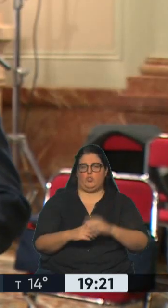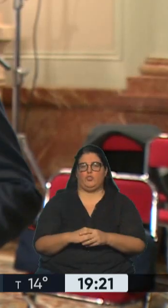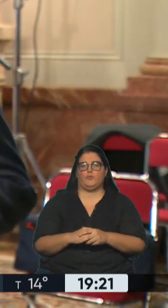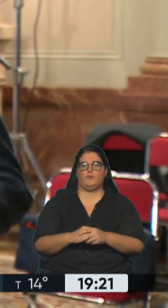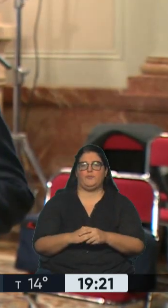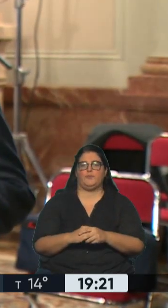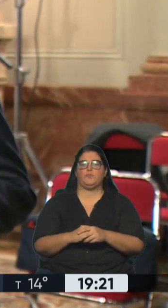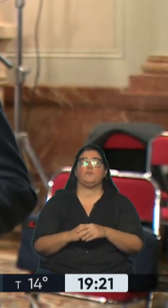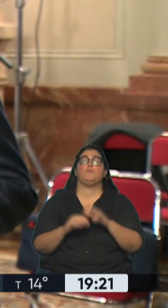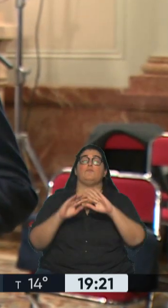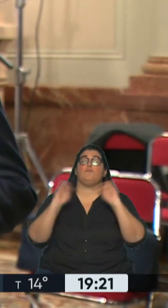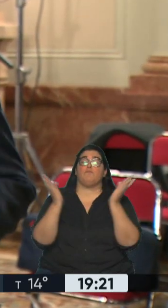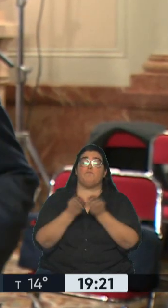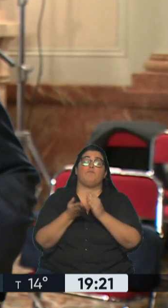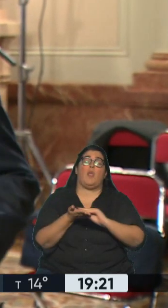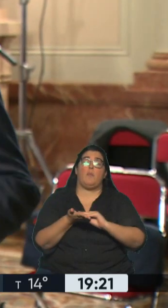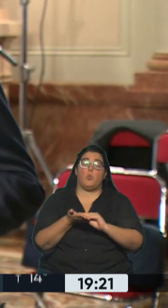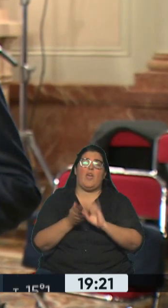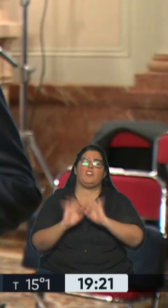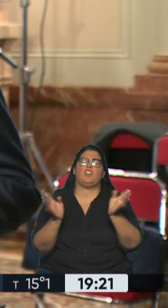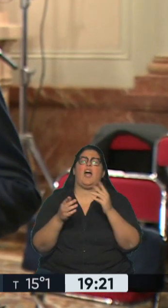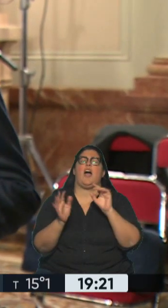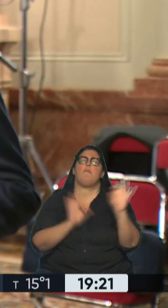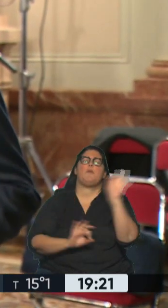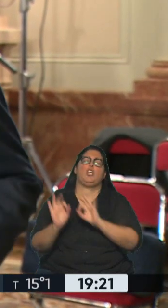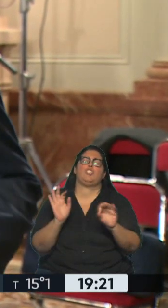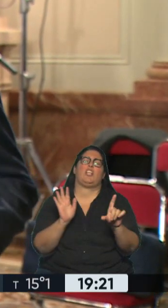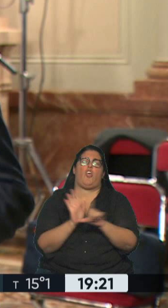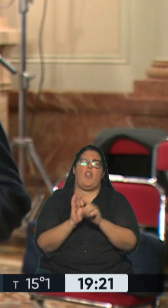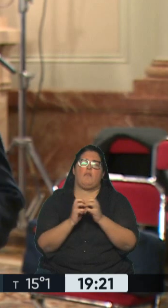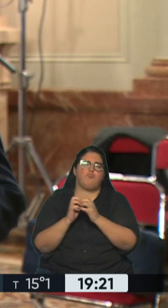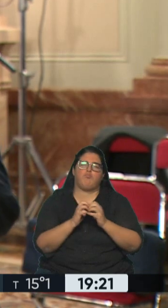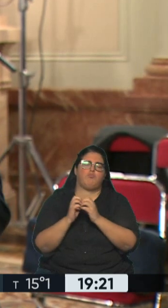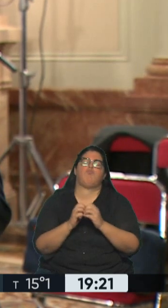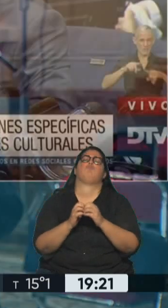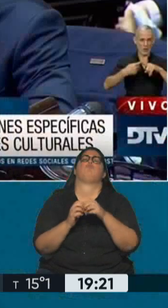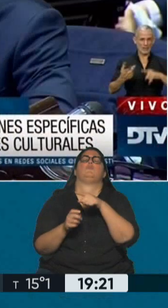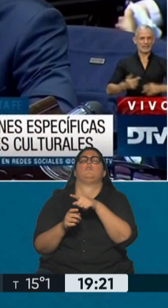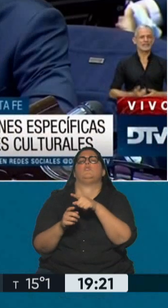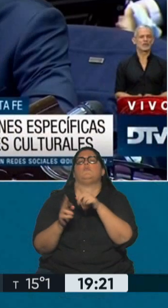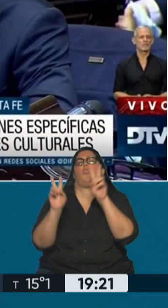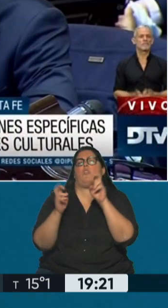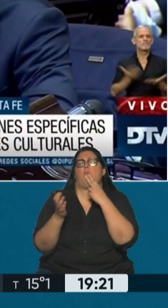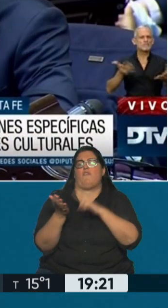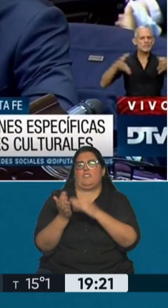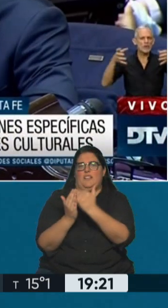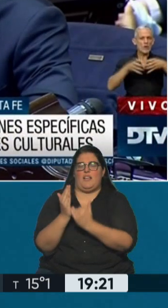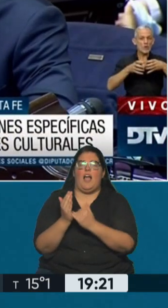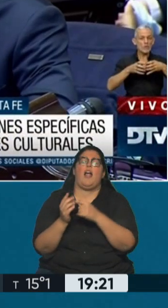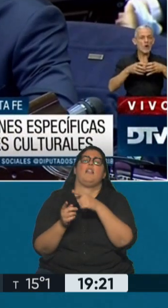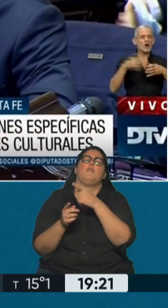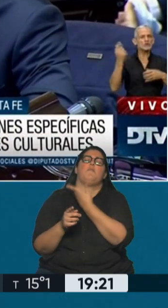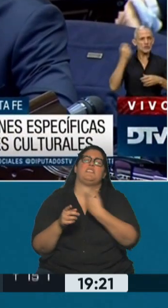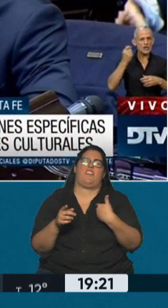En diputados se debatió el proyecto alivio fiscal, una intención del presidente de la Cámara,